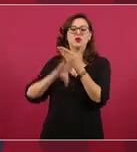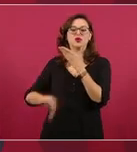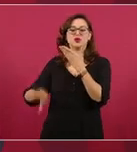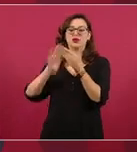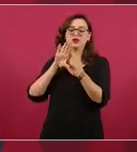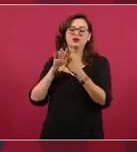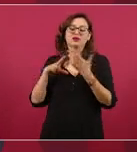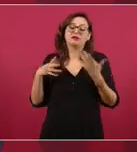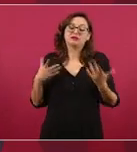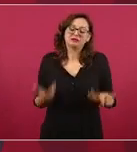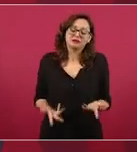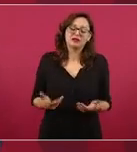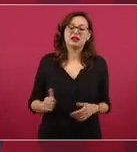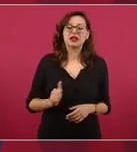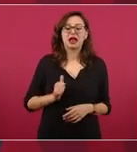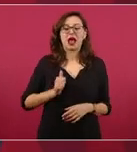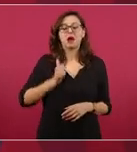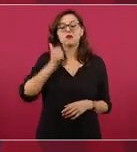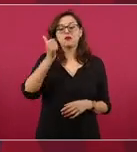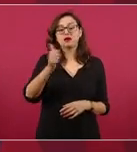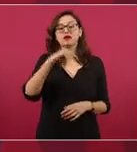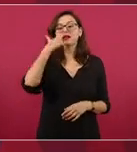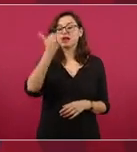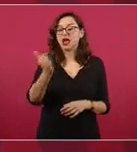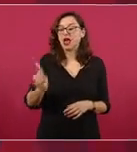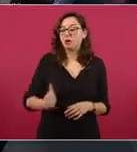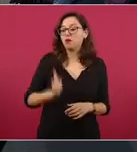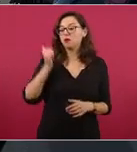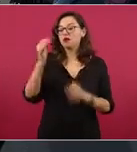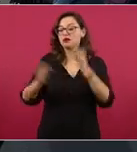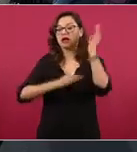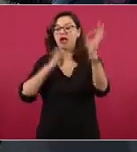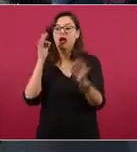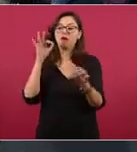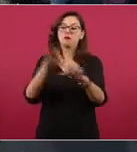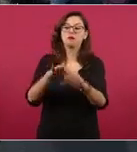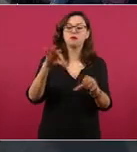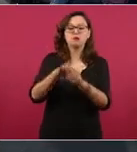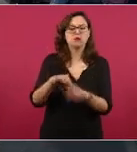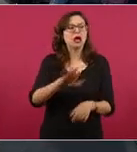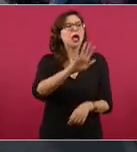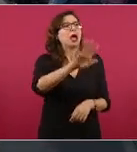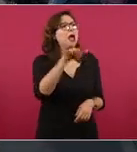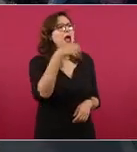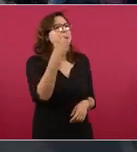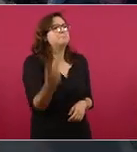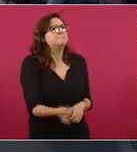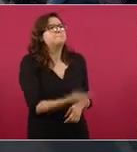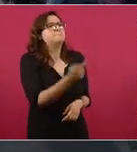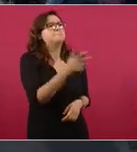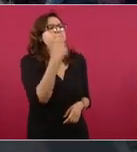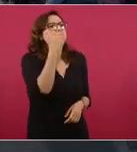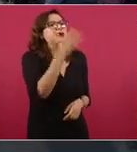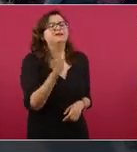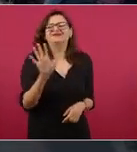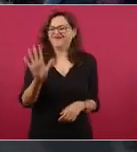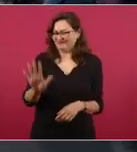hacer campaña en contra con estos